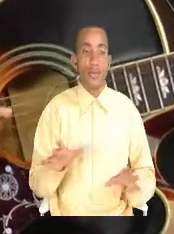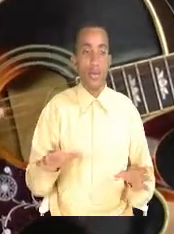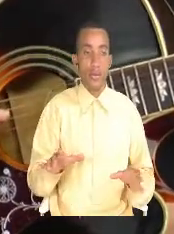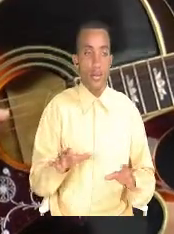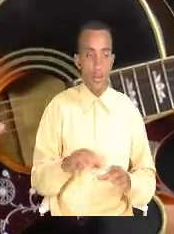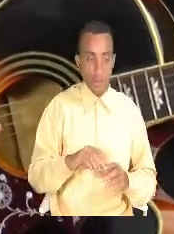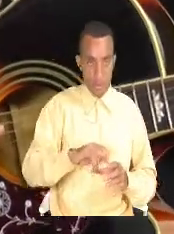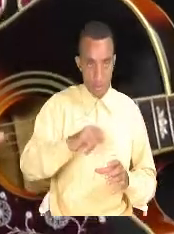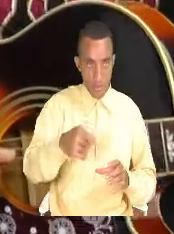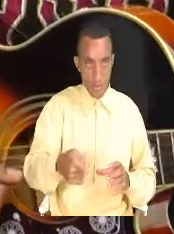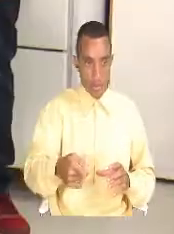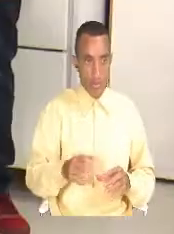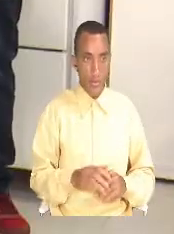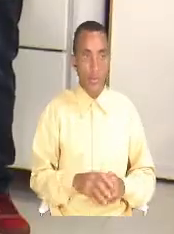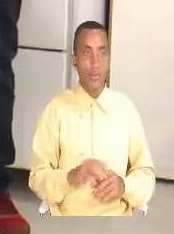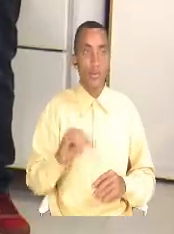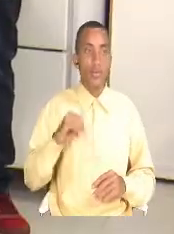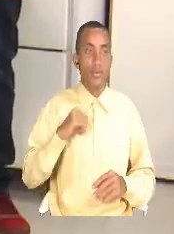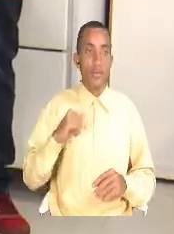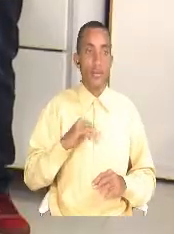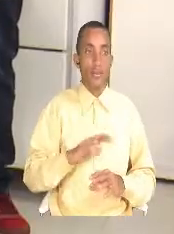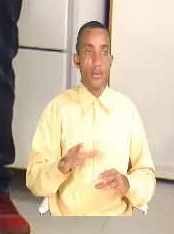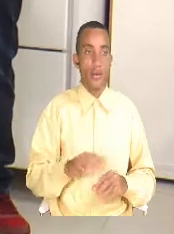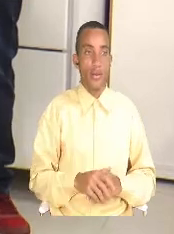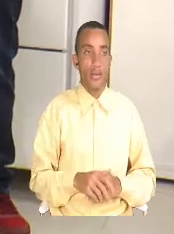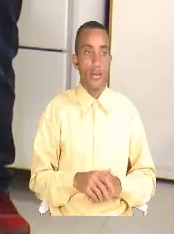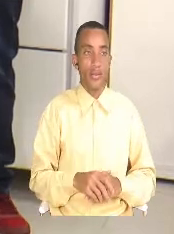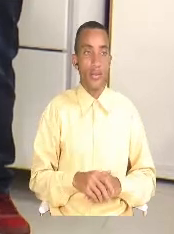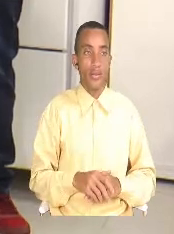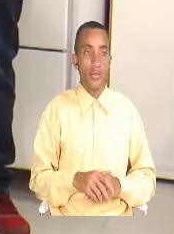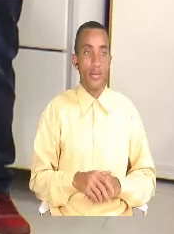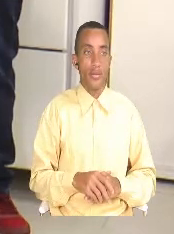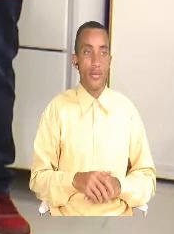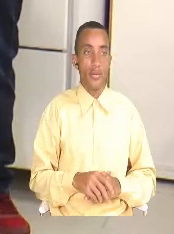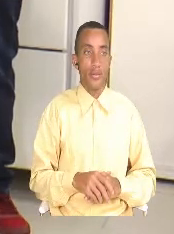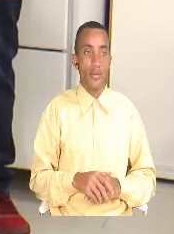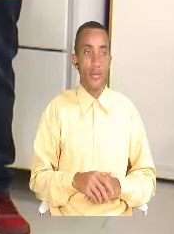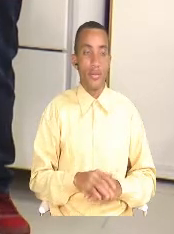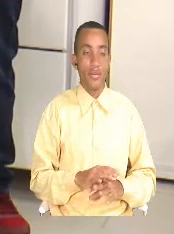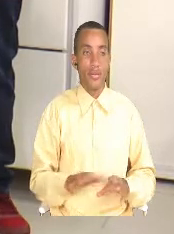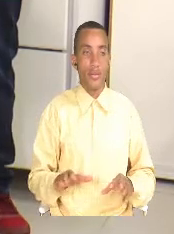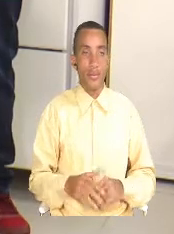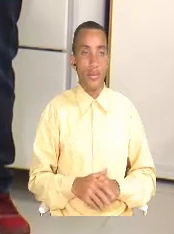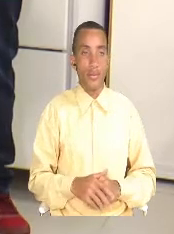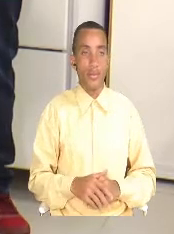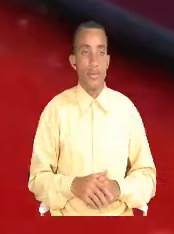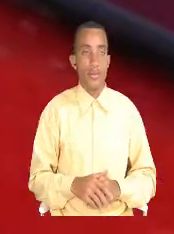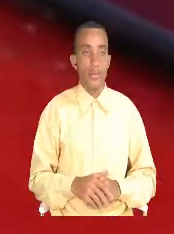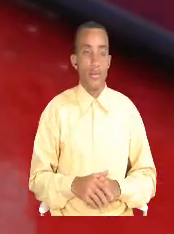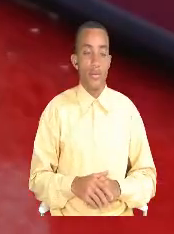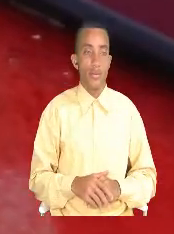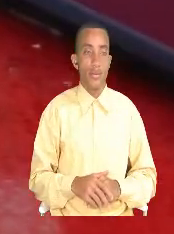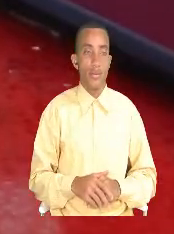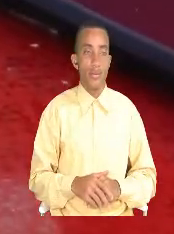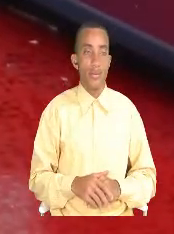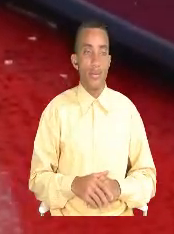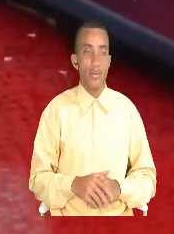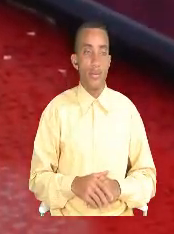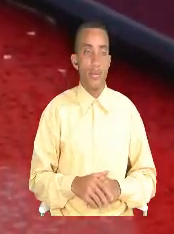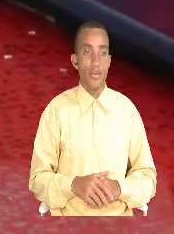atún, ya la tengo escurridita. Voy a sacarla, ay, perdón, que me riega. Por